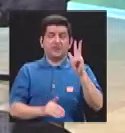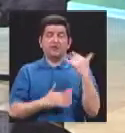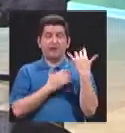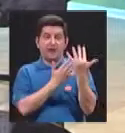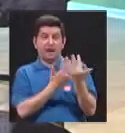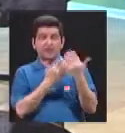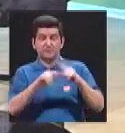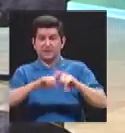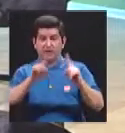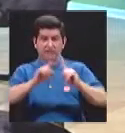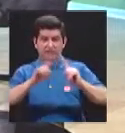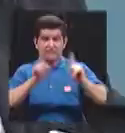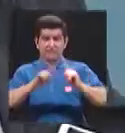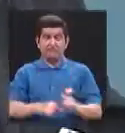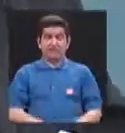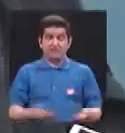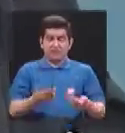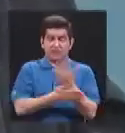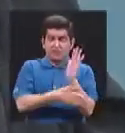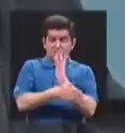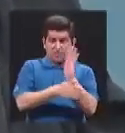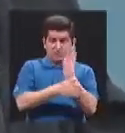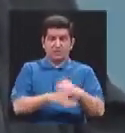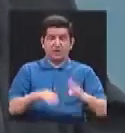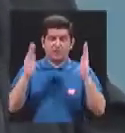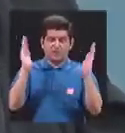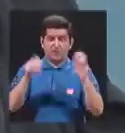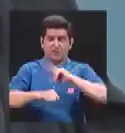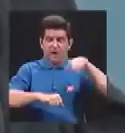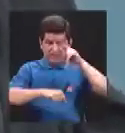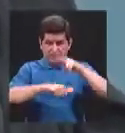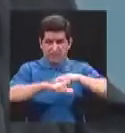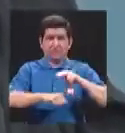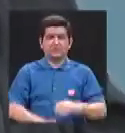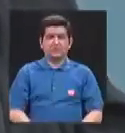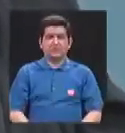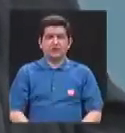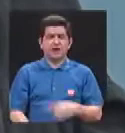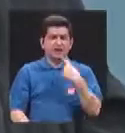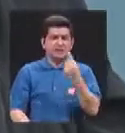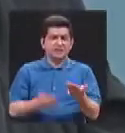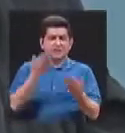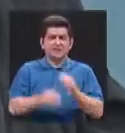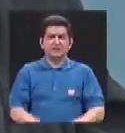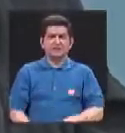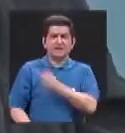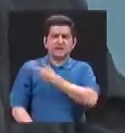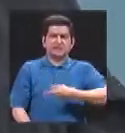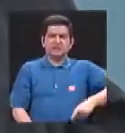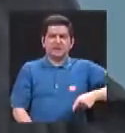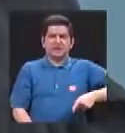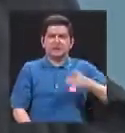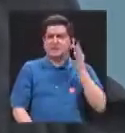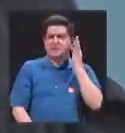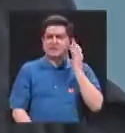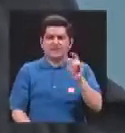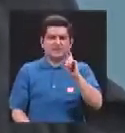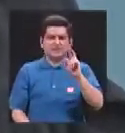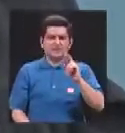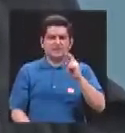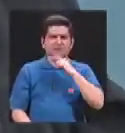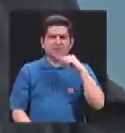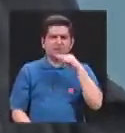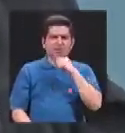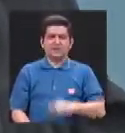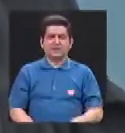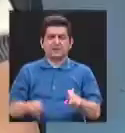2013 la expectativa de varios estrenos de largometrajes nacionales como Vamos a mencionar Princesas Rojas, para Por ponerlo ejemplo,